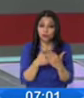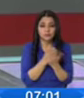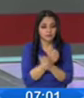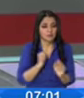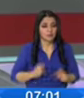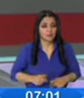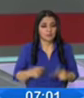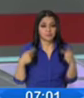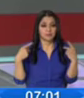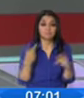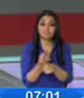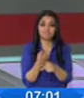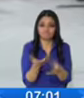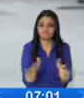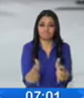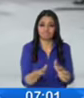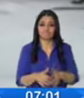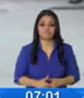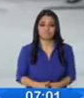de peligro.